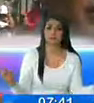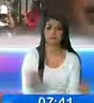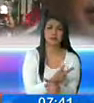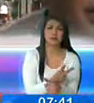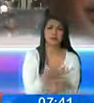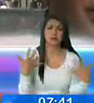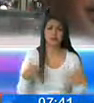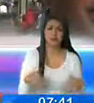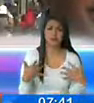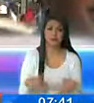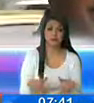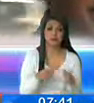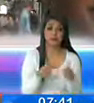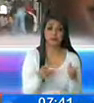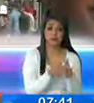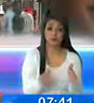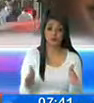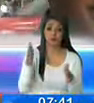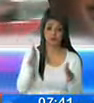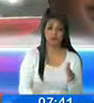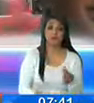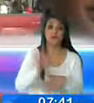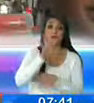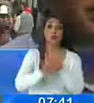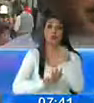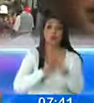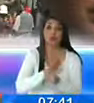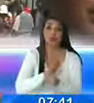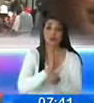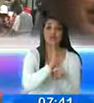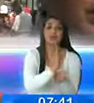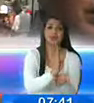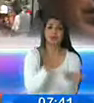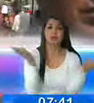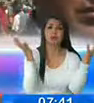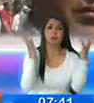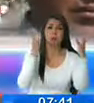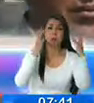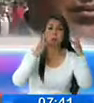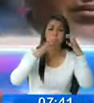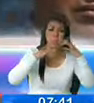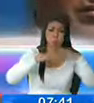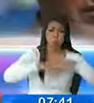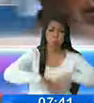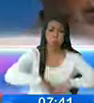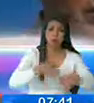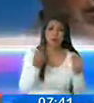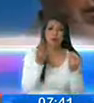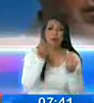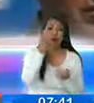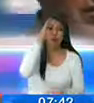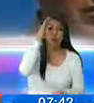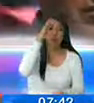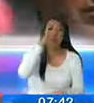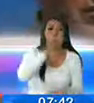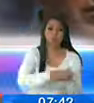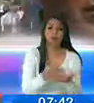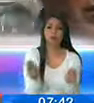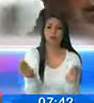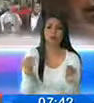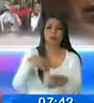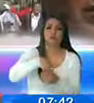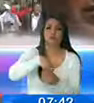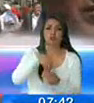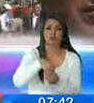gravísimo, que en el plazo máximo de 5 años el IES estará tan descapitalizado que ya no habrá fondos